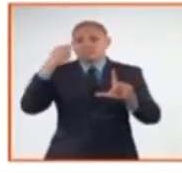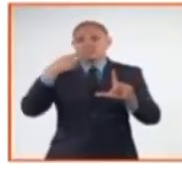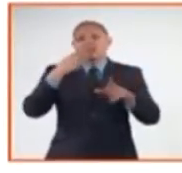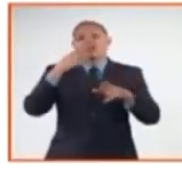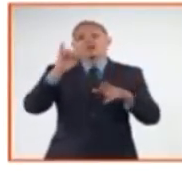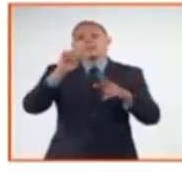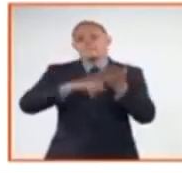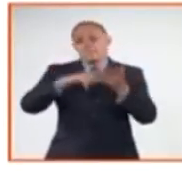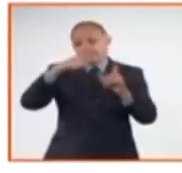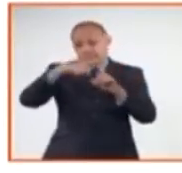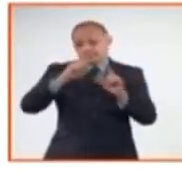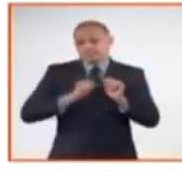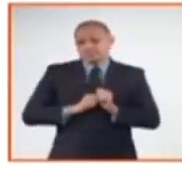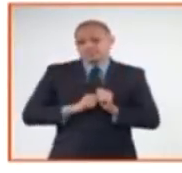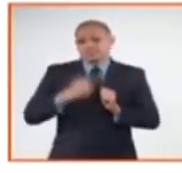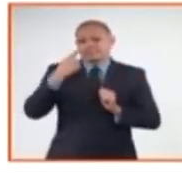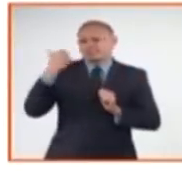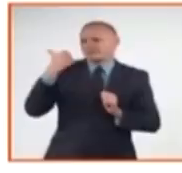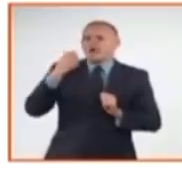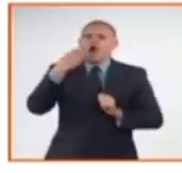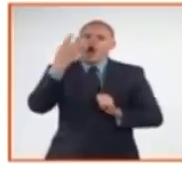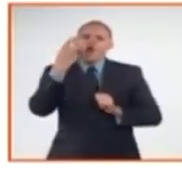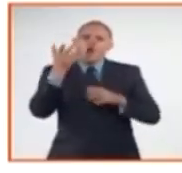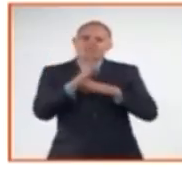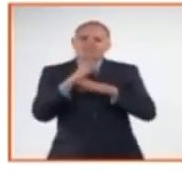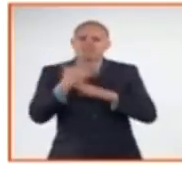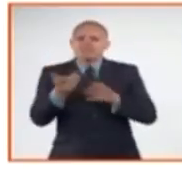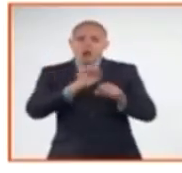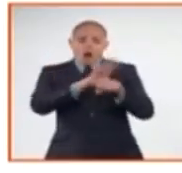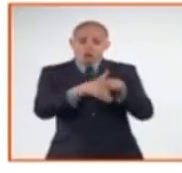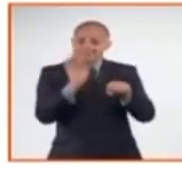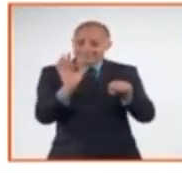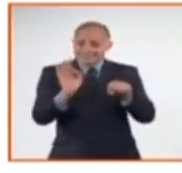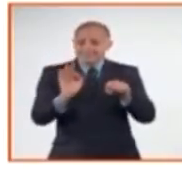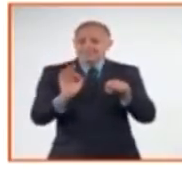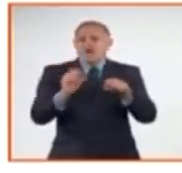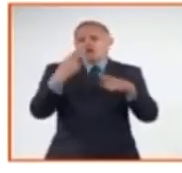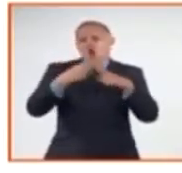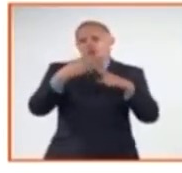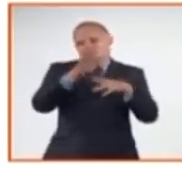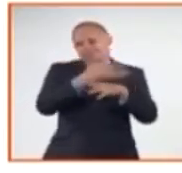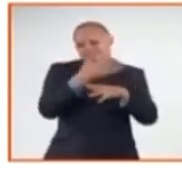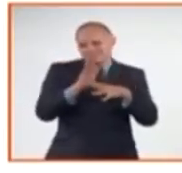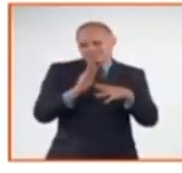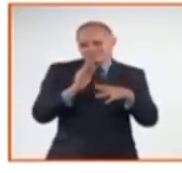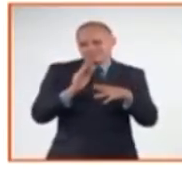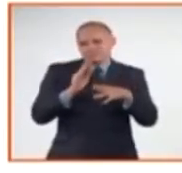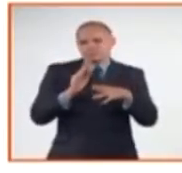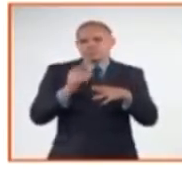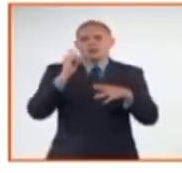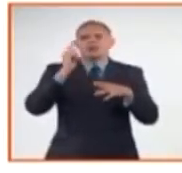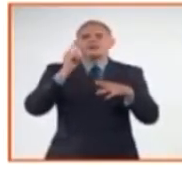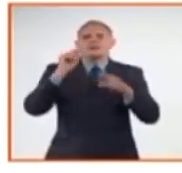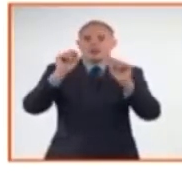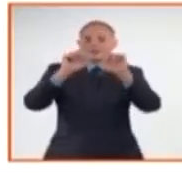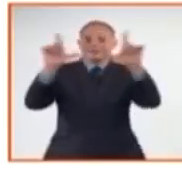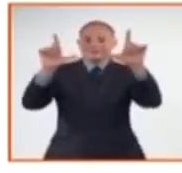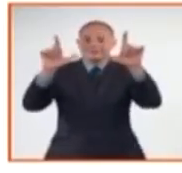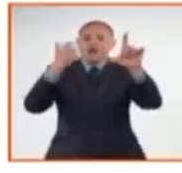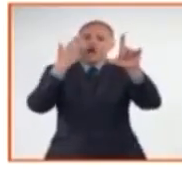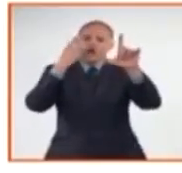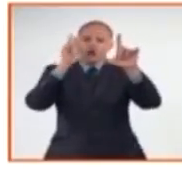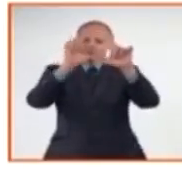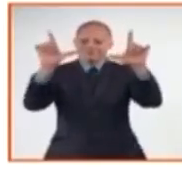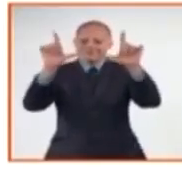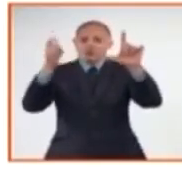la circulación de estas variantes en cuba nótese que yo hice un corchete para que se visualizará bien en qué